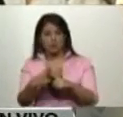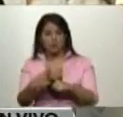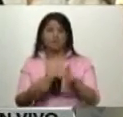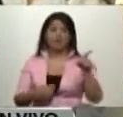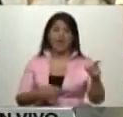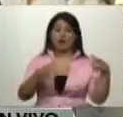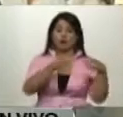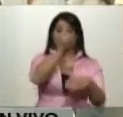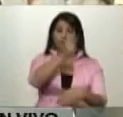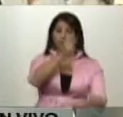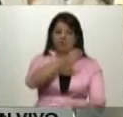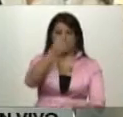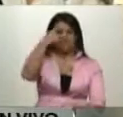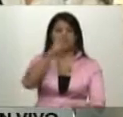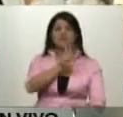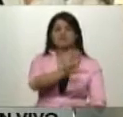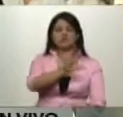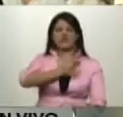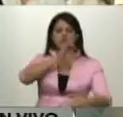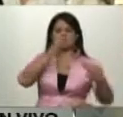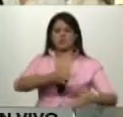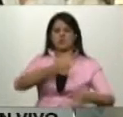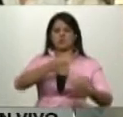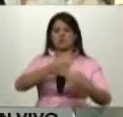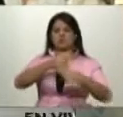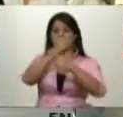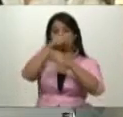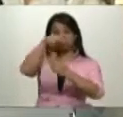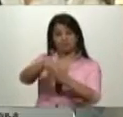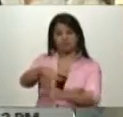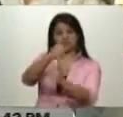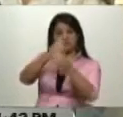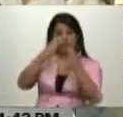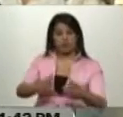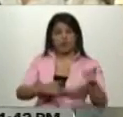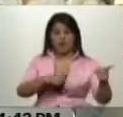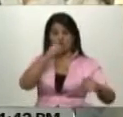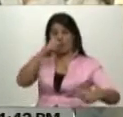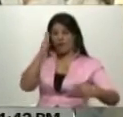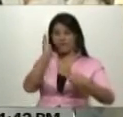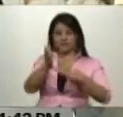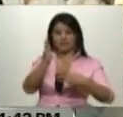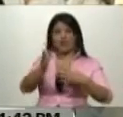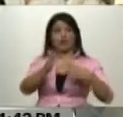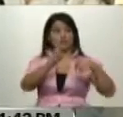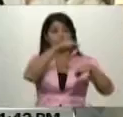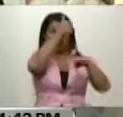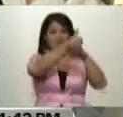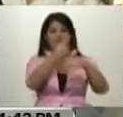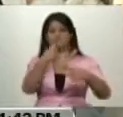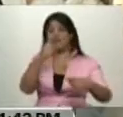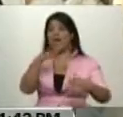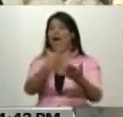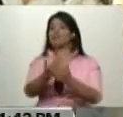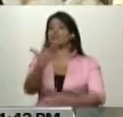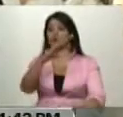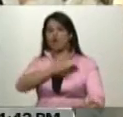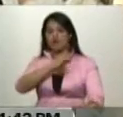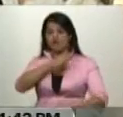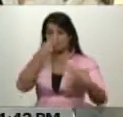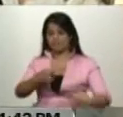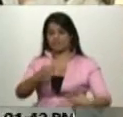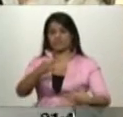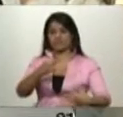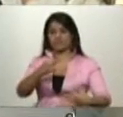enero acabar con los trabajadores y cumplir las amenazas que nuestros propios empleadores nos hacían de que hasta el 5 de enero llegábamos como